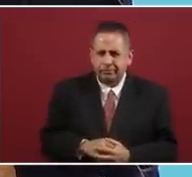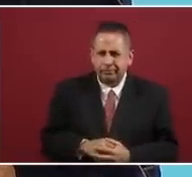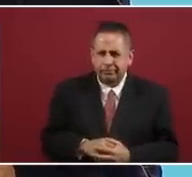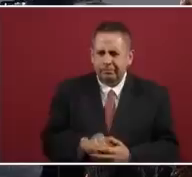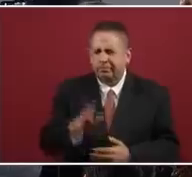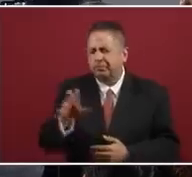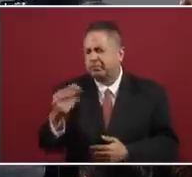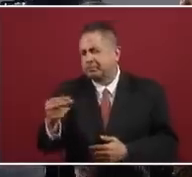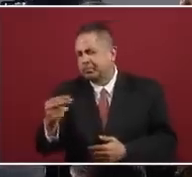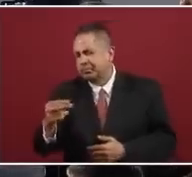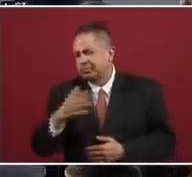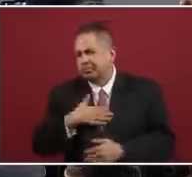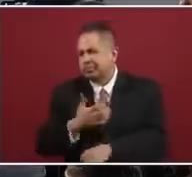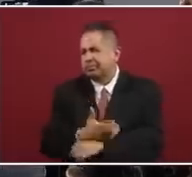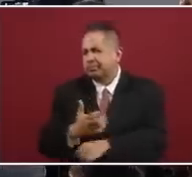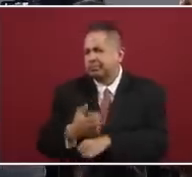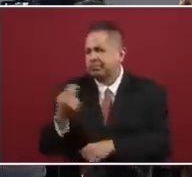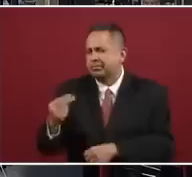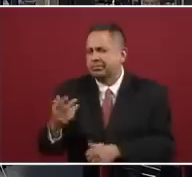¿Cómo se llama nuestra compañera?